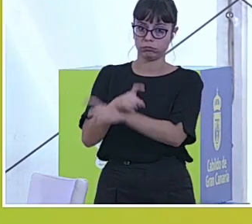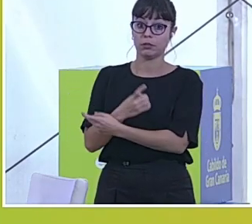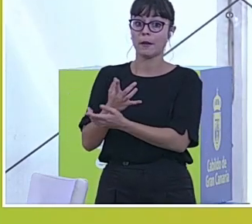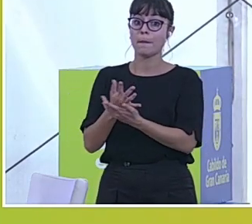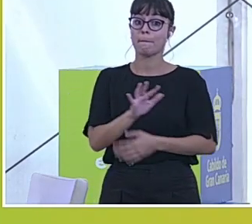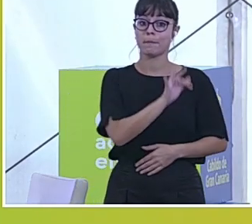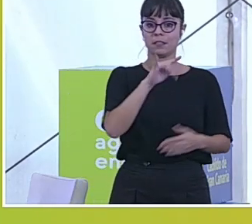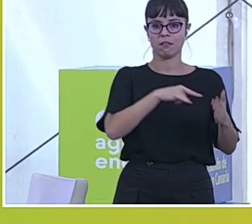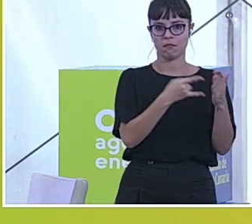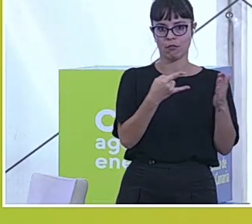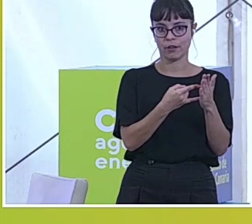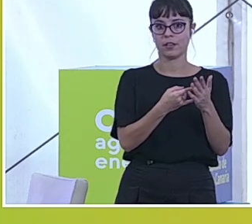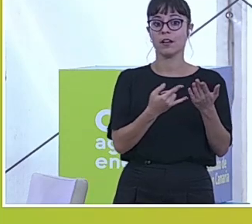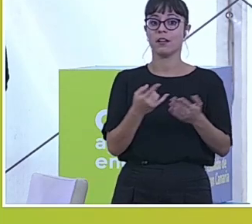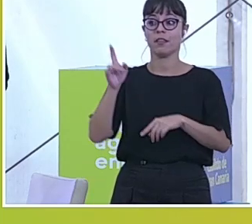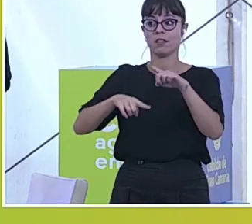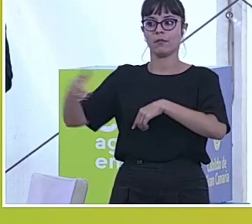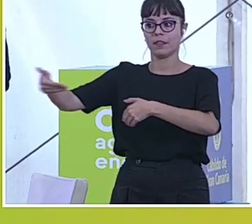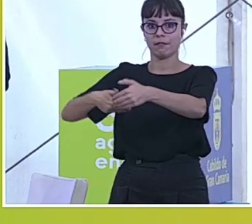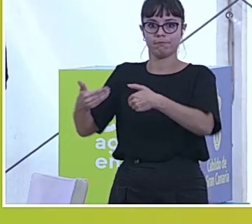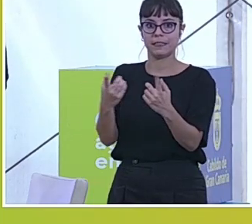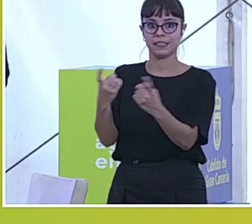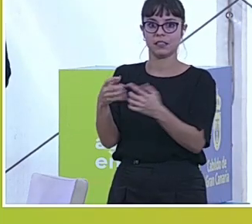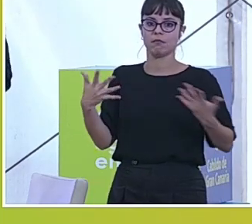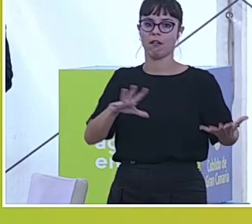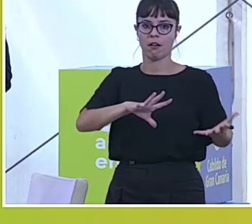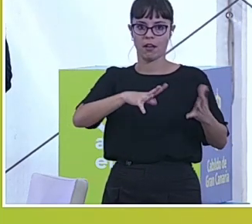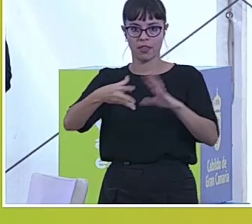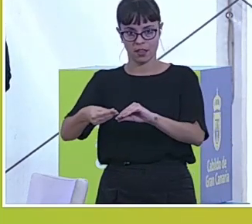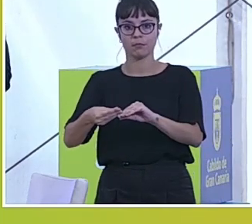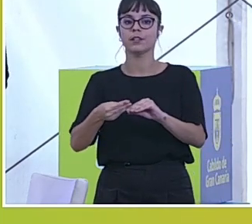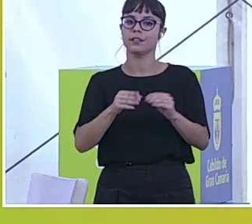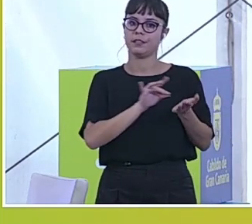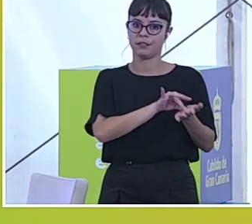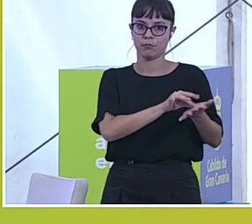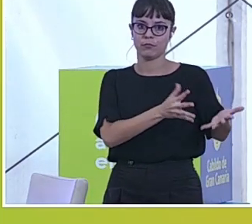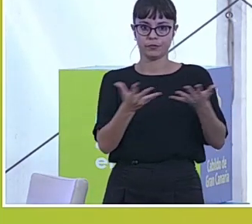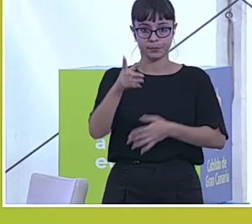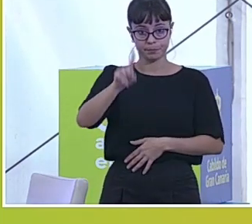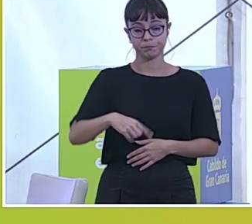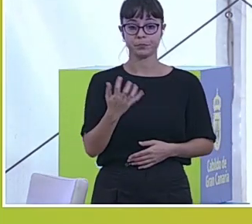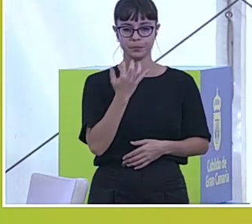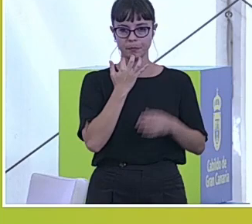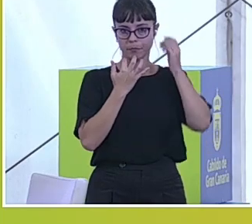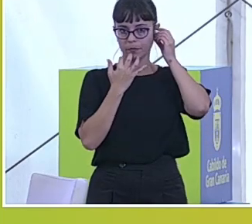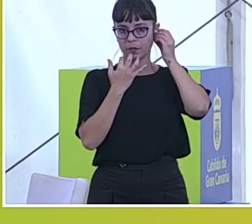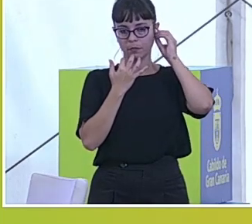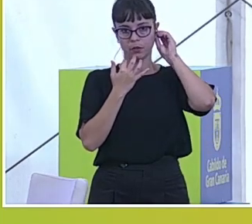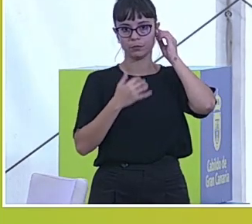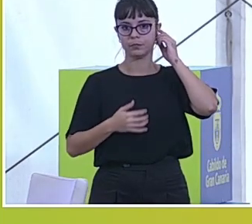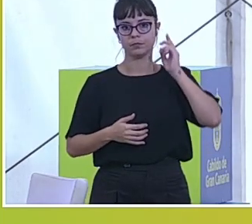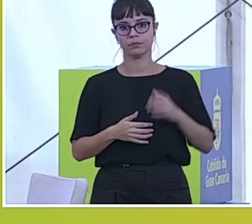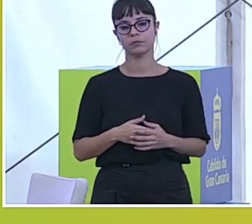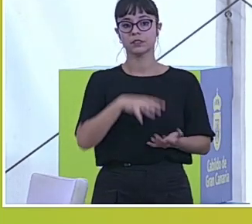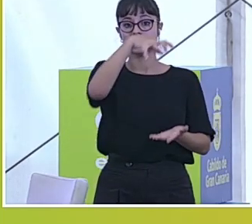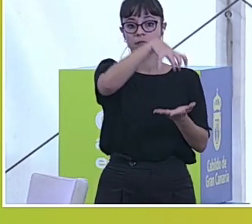servicios complementarios de ajuste al sistema. Para que se haga una idea, en un electrolizador podemos variar entre el